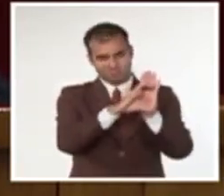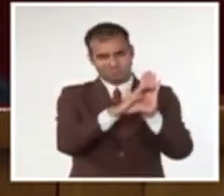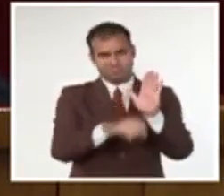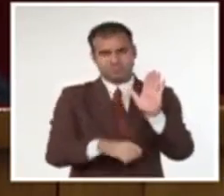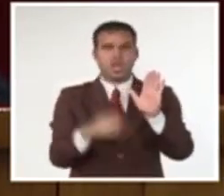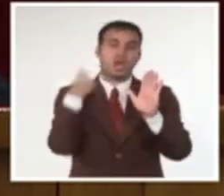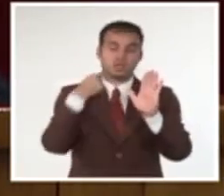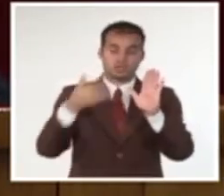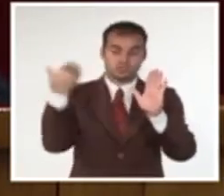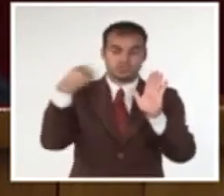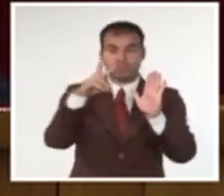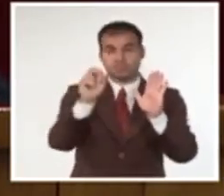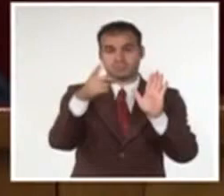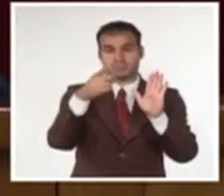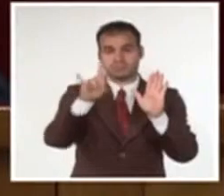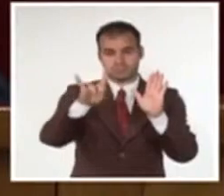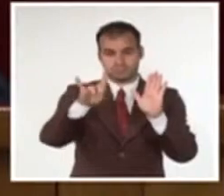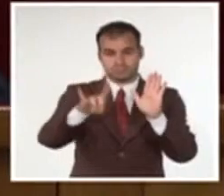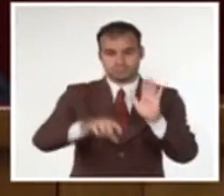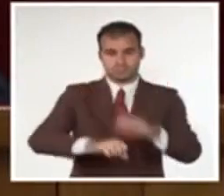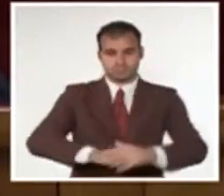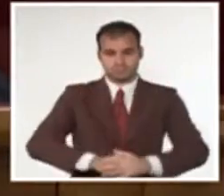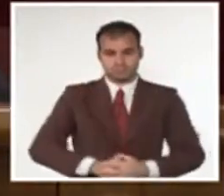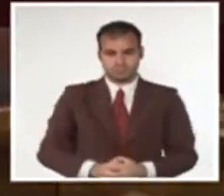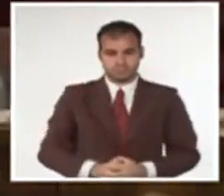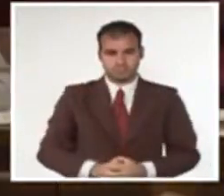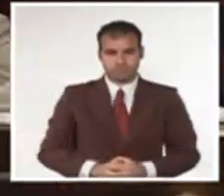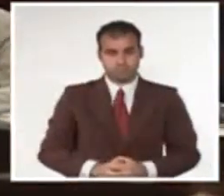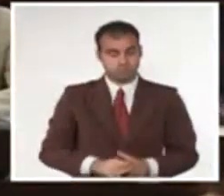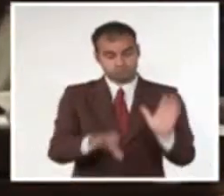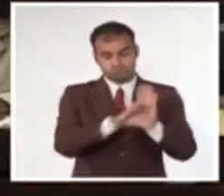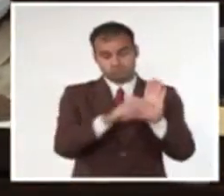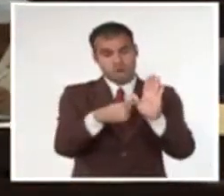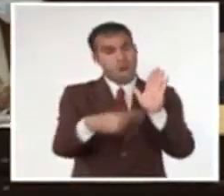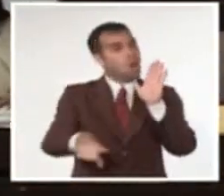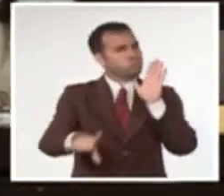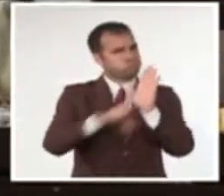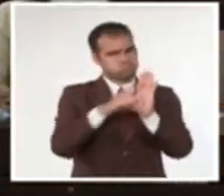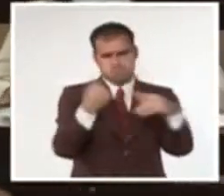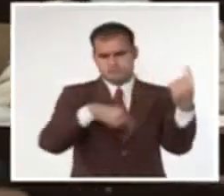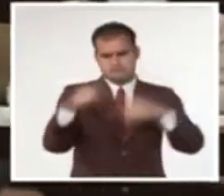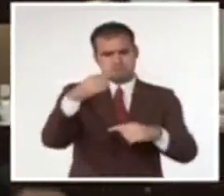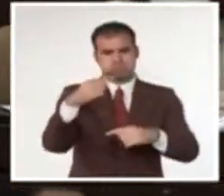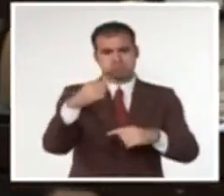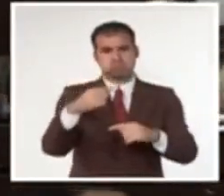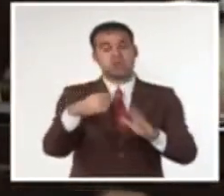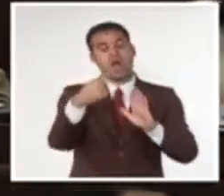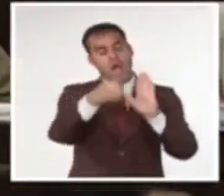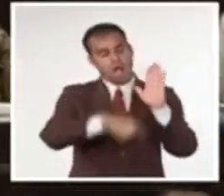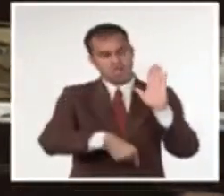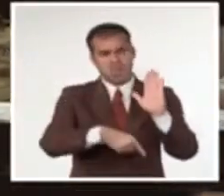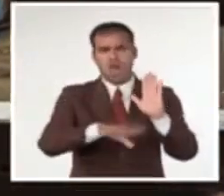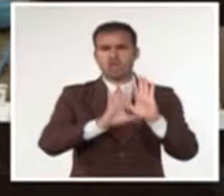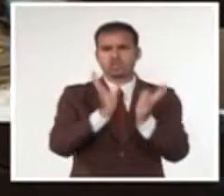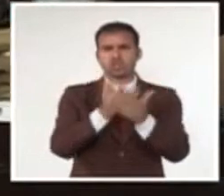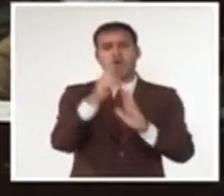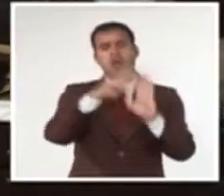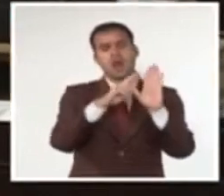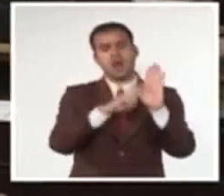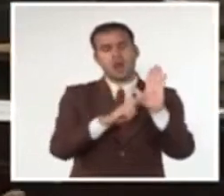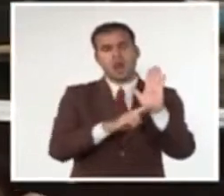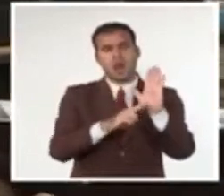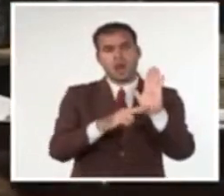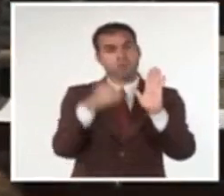de 2019, disposición jurídica suprema que contiene los valores, principios y reglas de